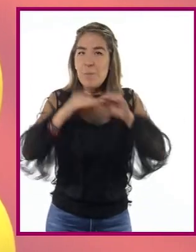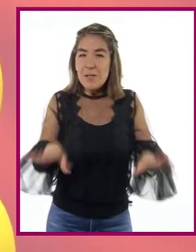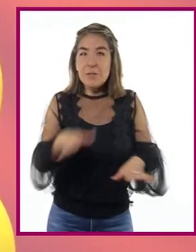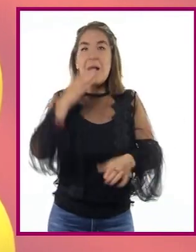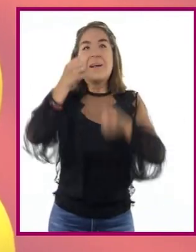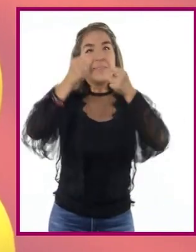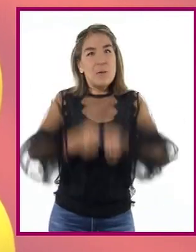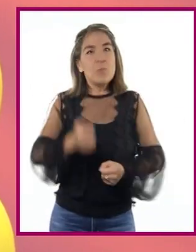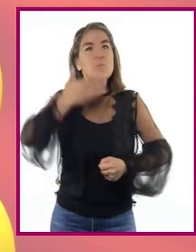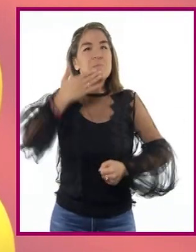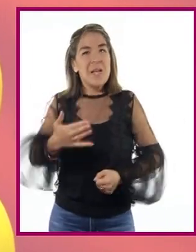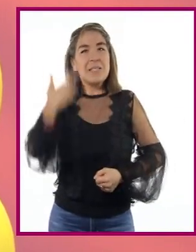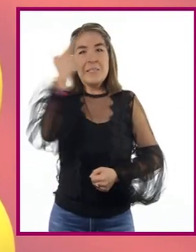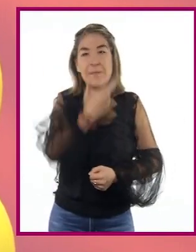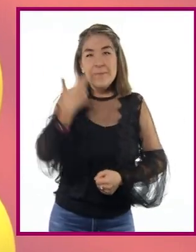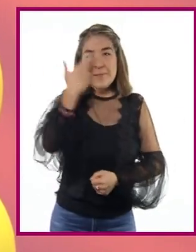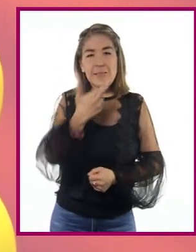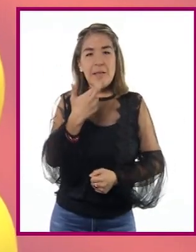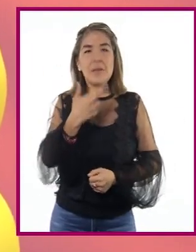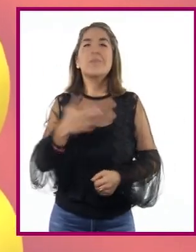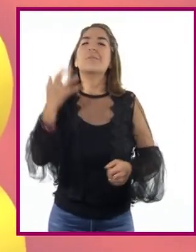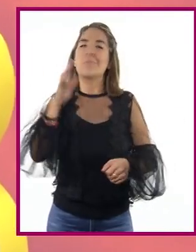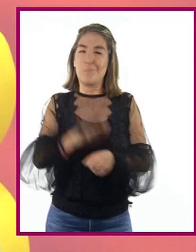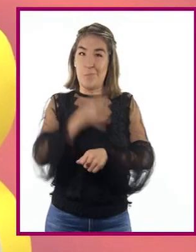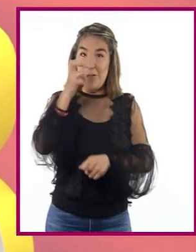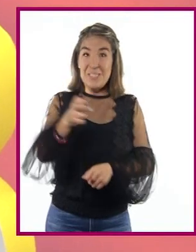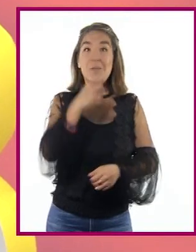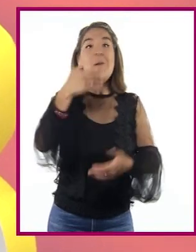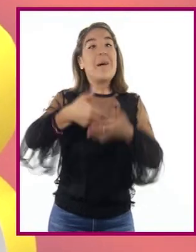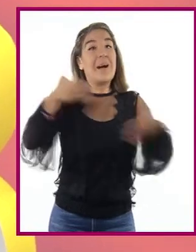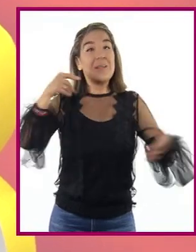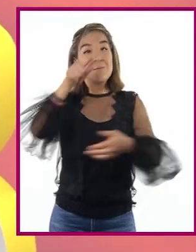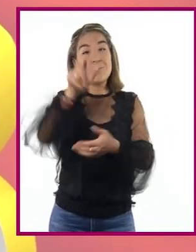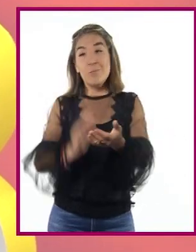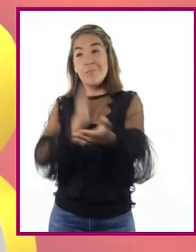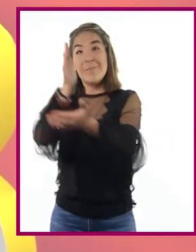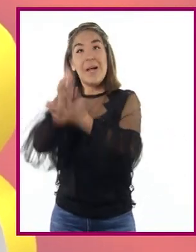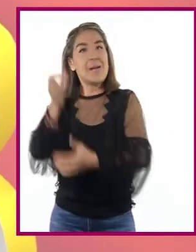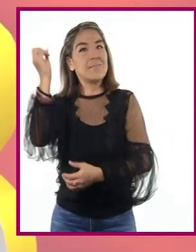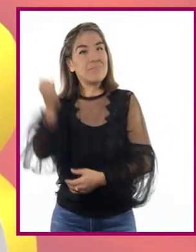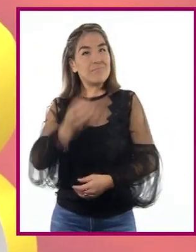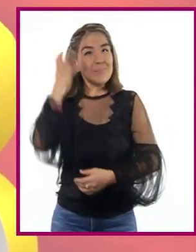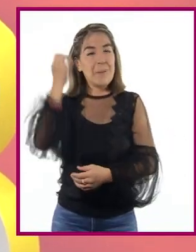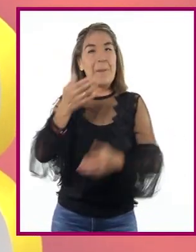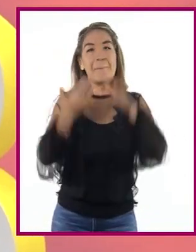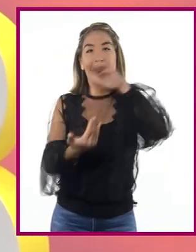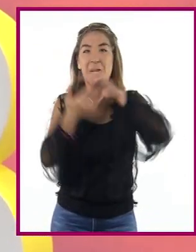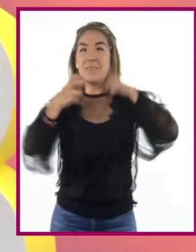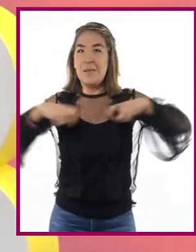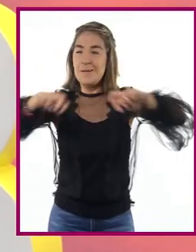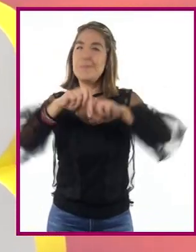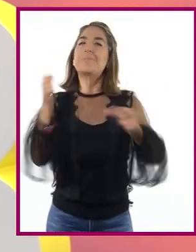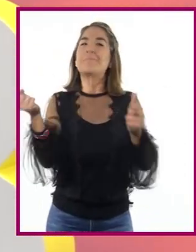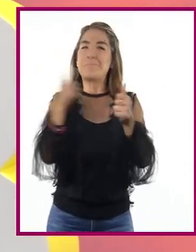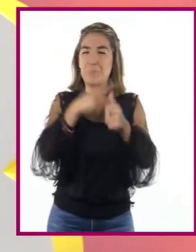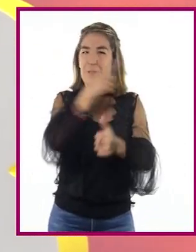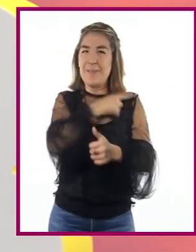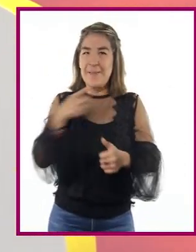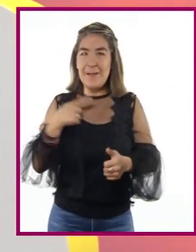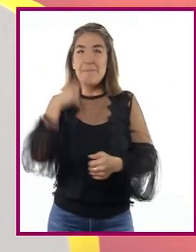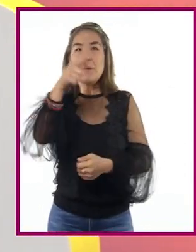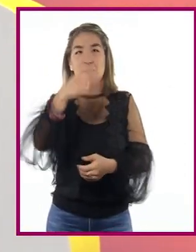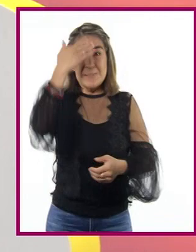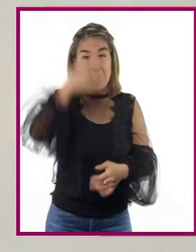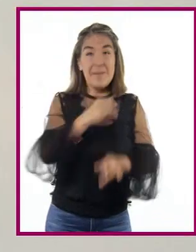información veraz y revisada. Así que antes de acudir a una mesa redonda, deben enterarse muy bien o tomar notas durante